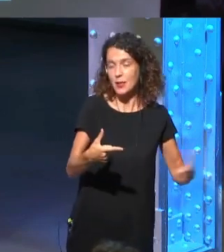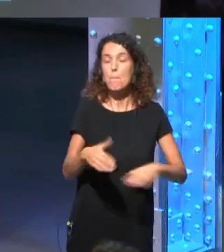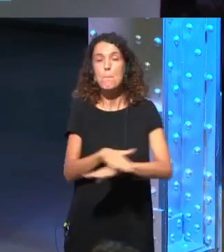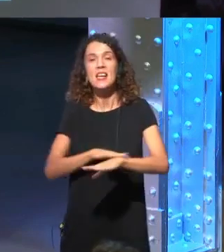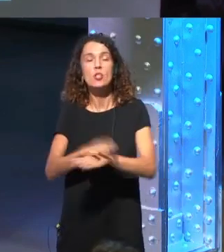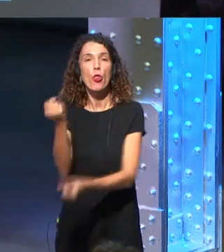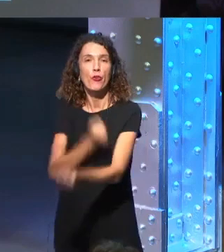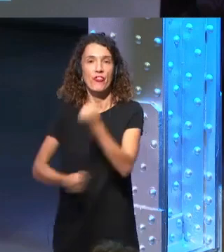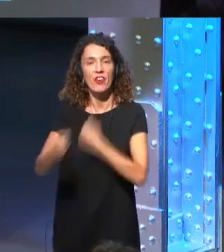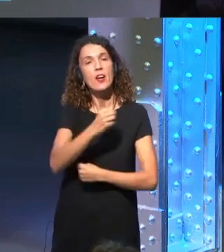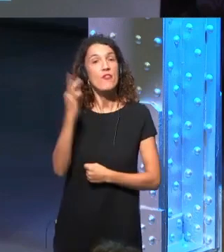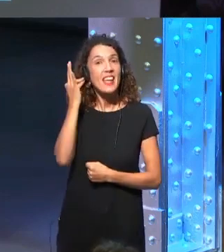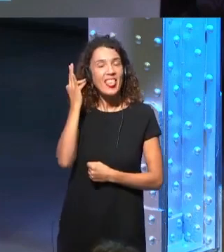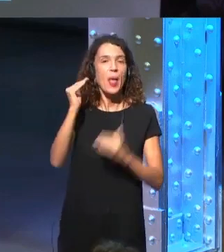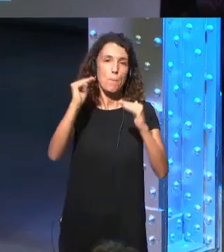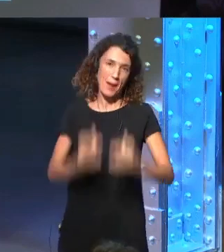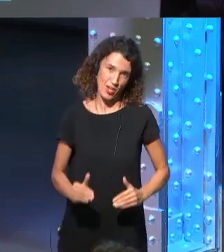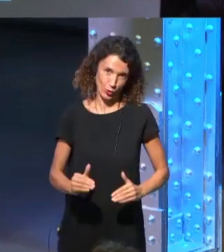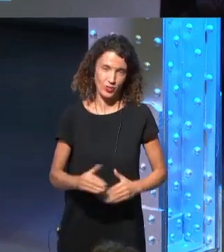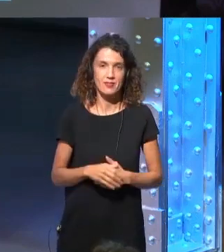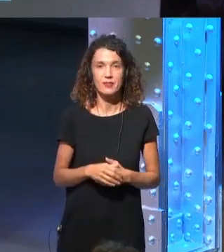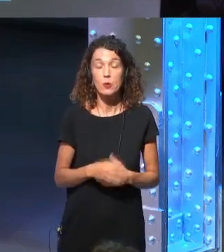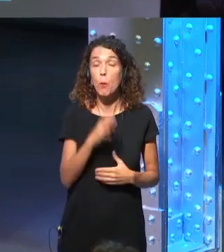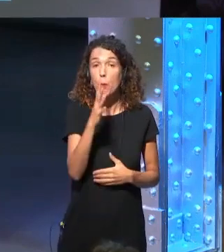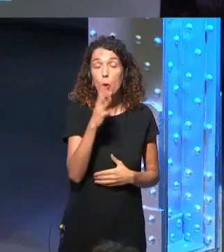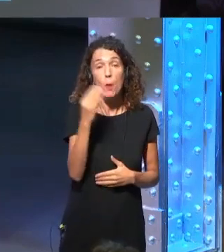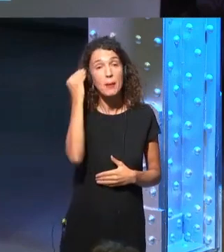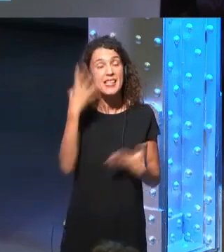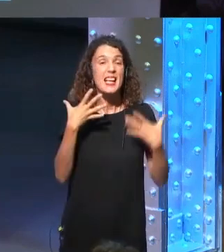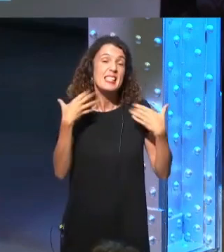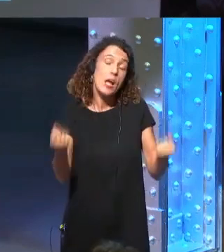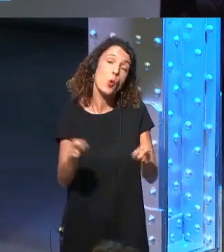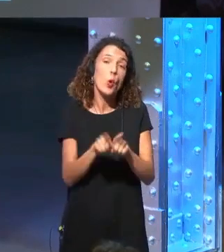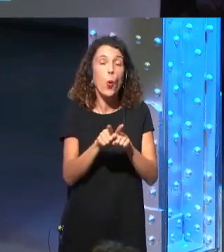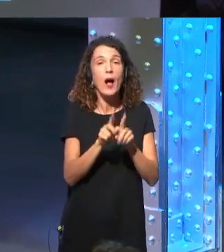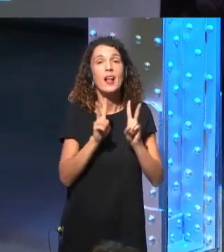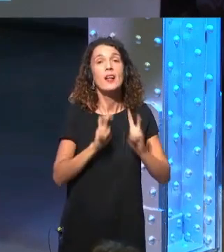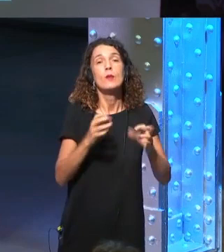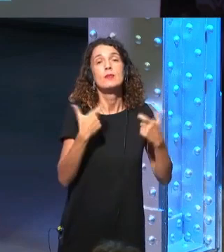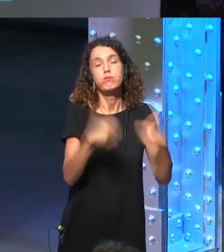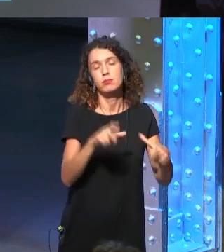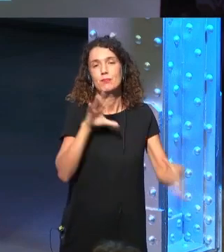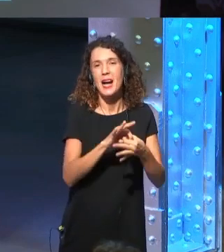que ministras de finanzas, perdón, porque se considera que la salud quizá es una cuestión más femenina.